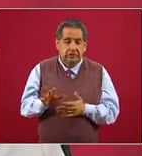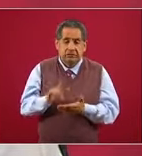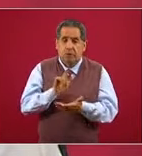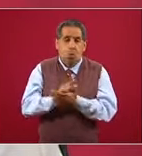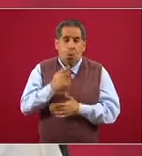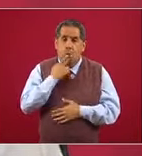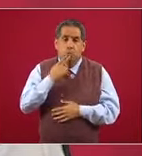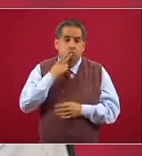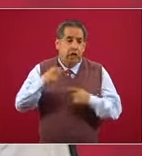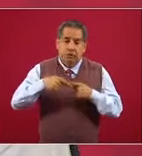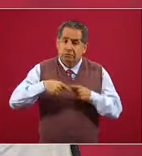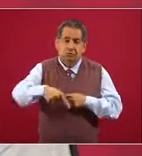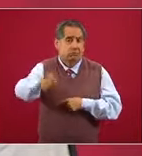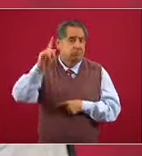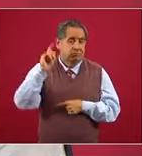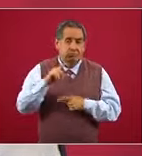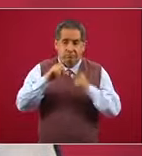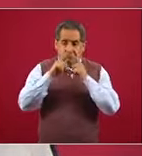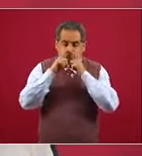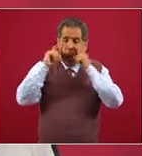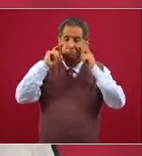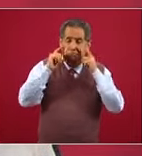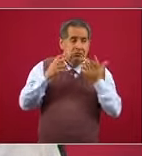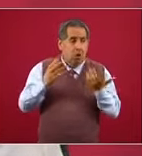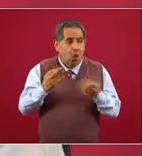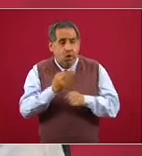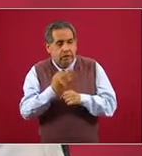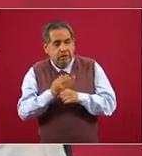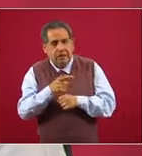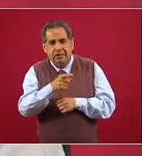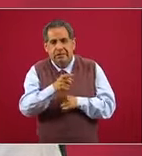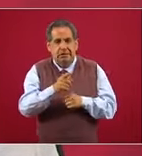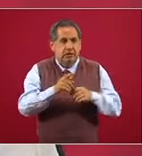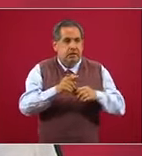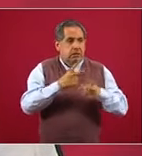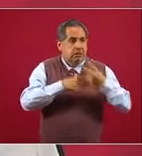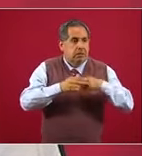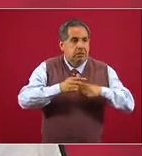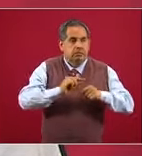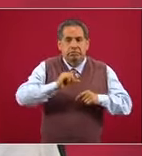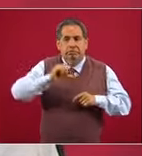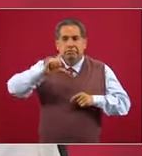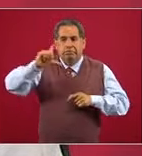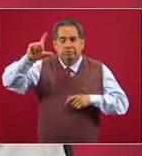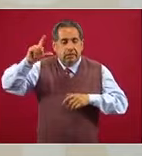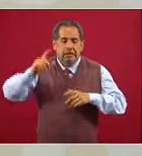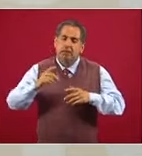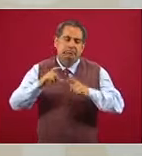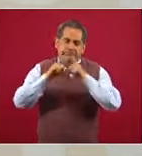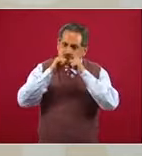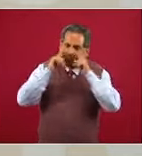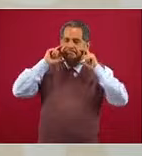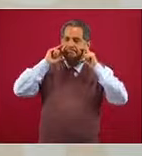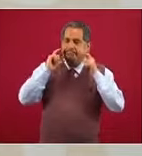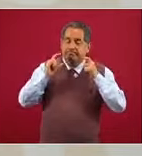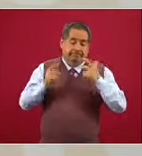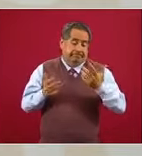que utilizarse, sobre todo cuando tengamos estos problemas, estos picos epidémicos.